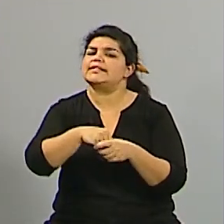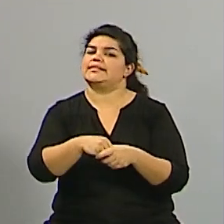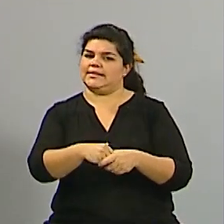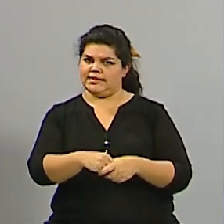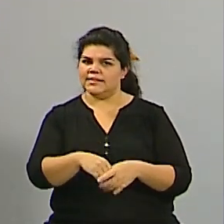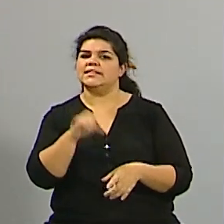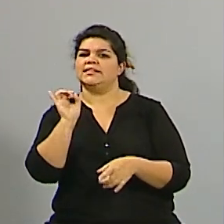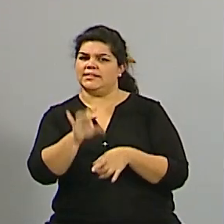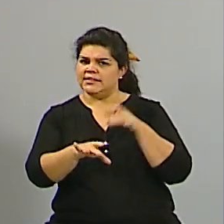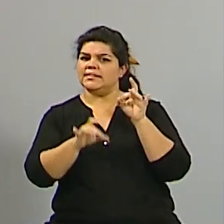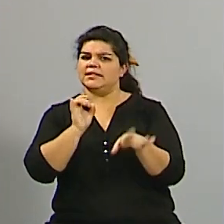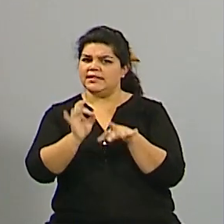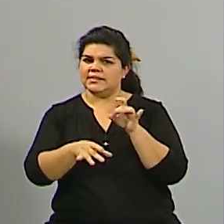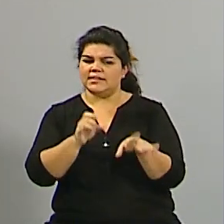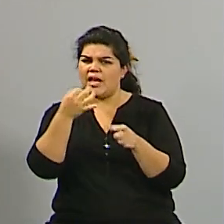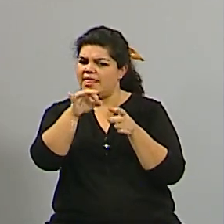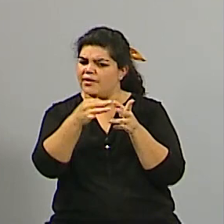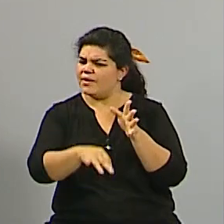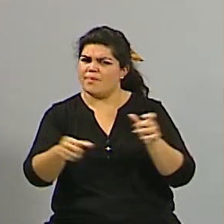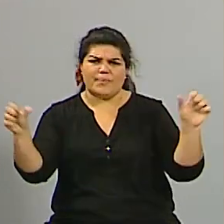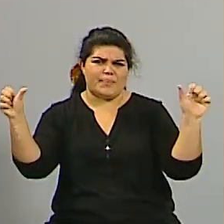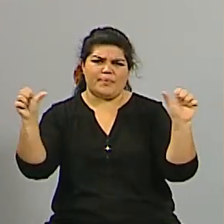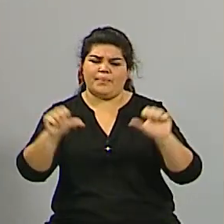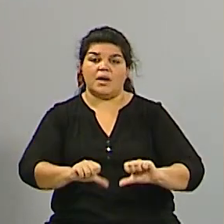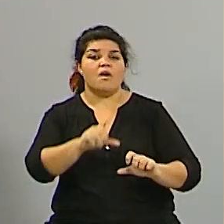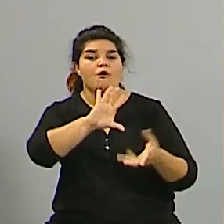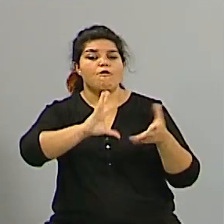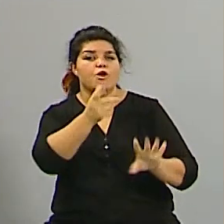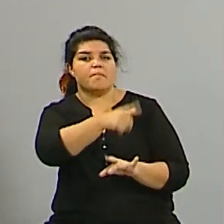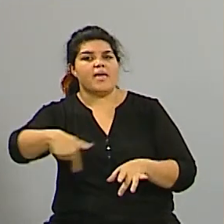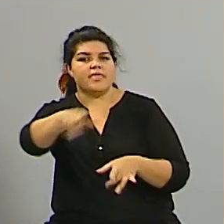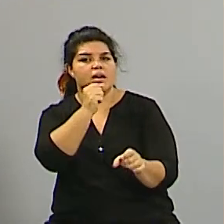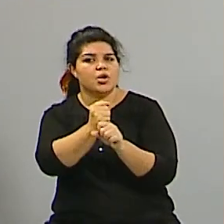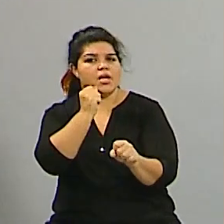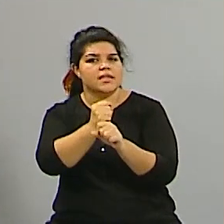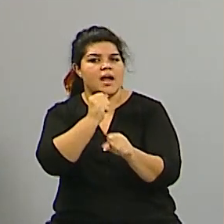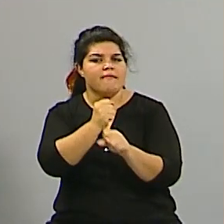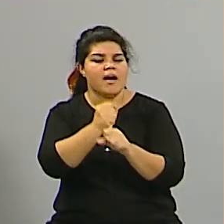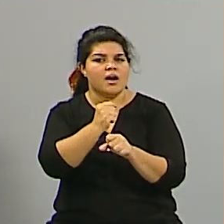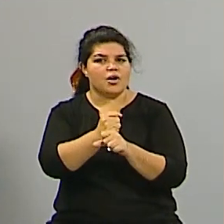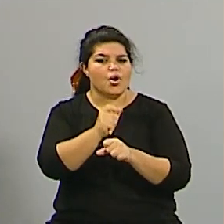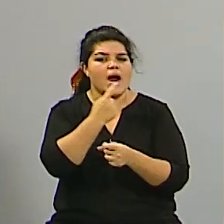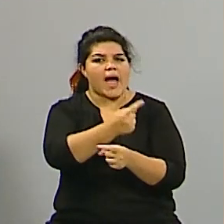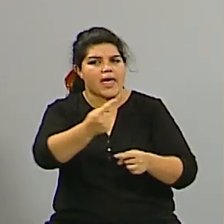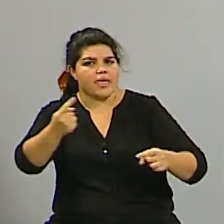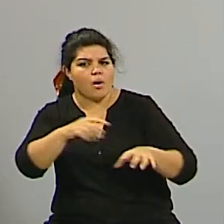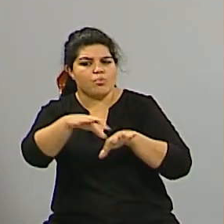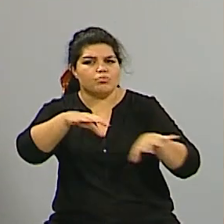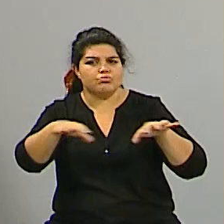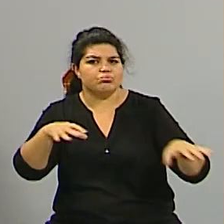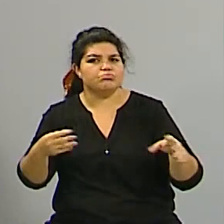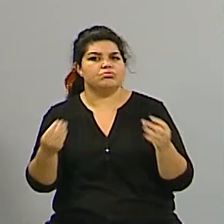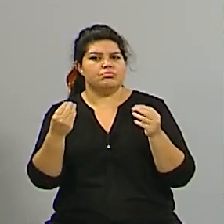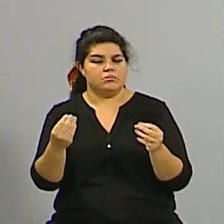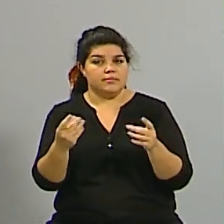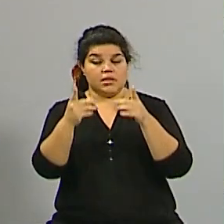condición en la cual desarrollan sus tareas los trabajadores argentinos. Y cuando hablamos de plataformas, se habla